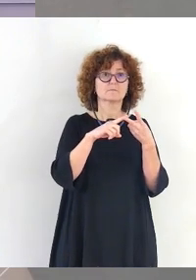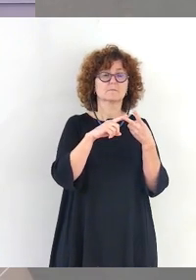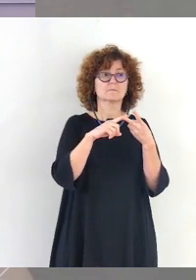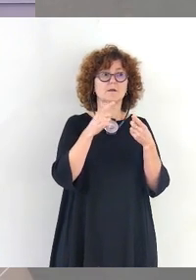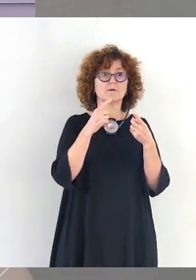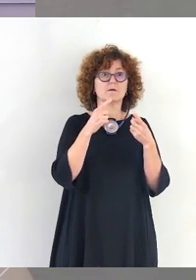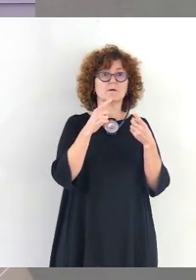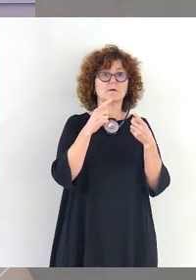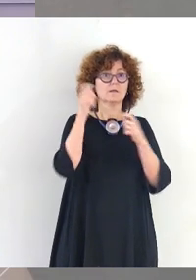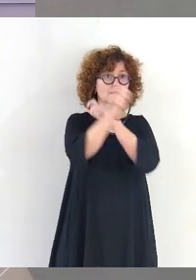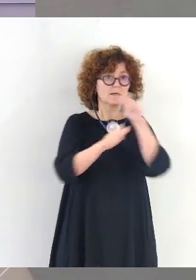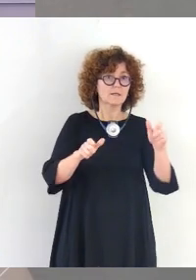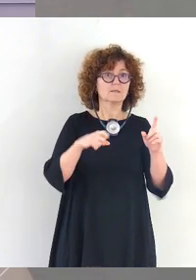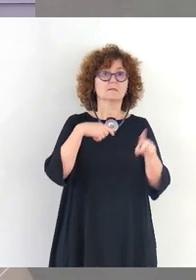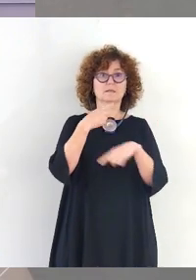las